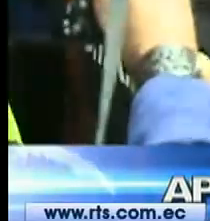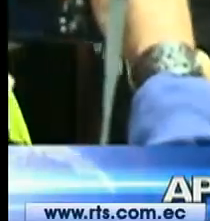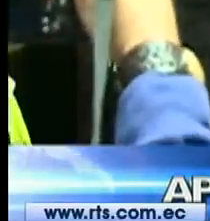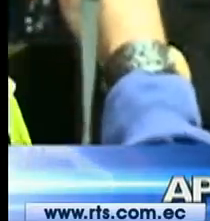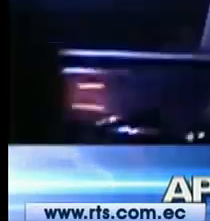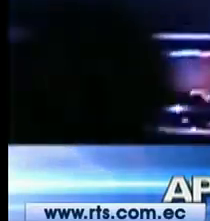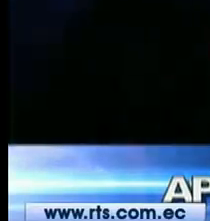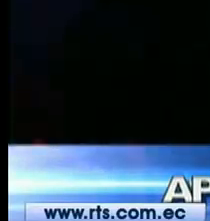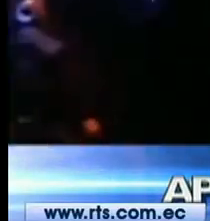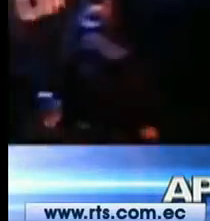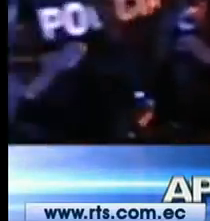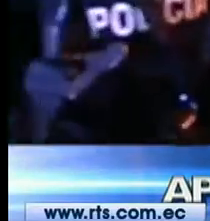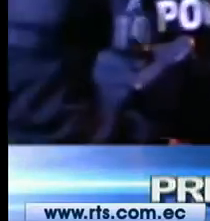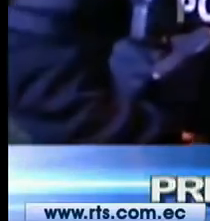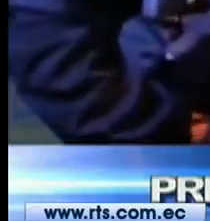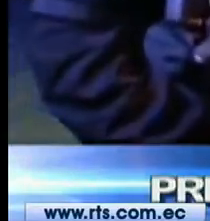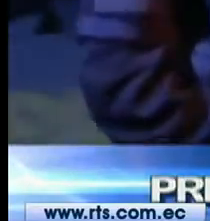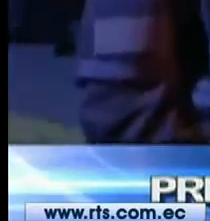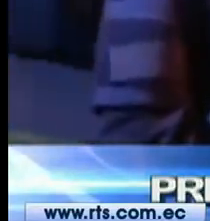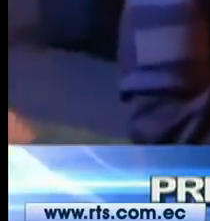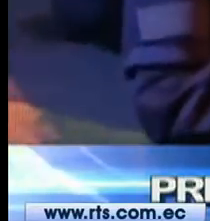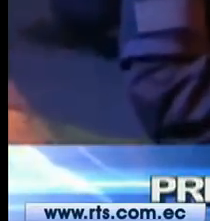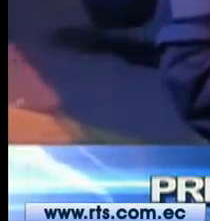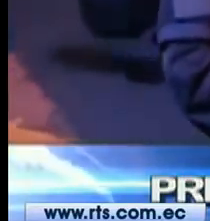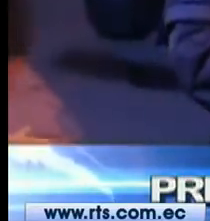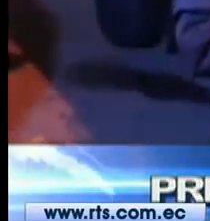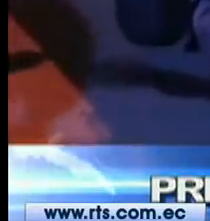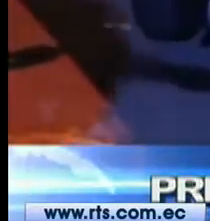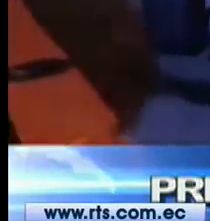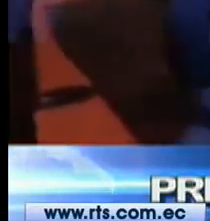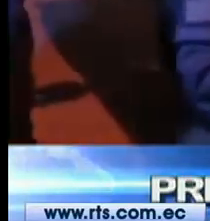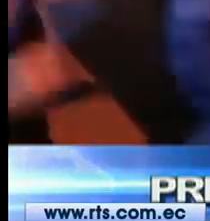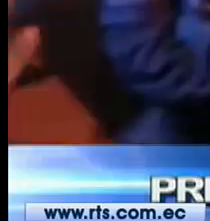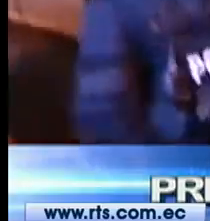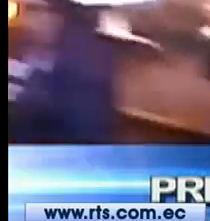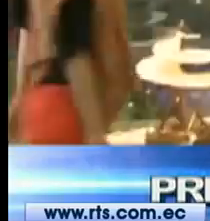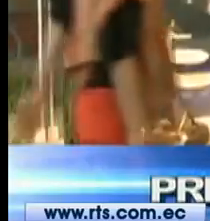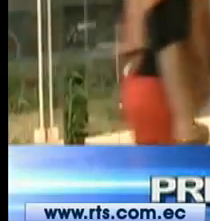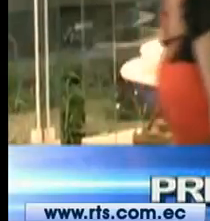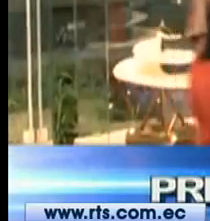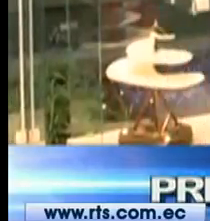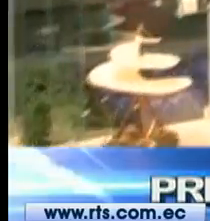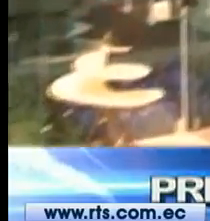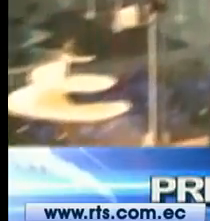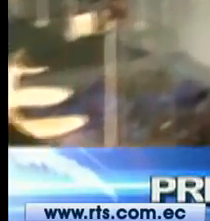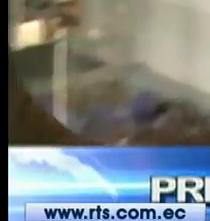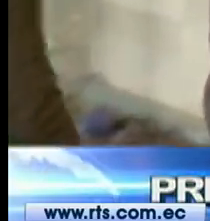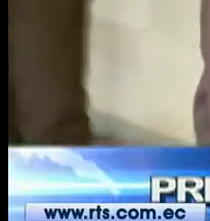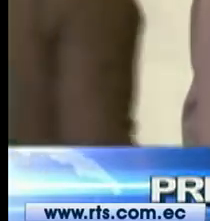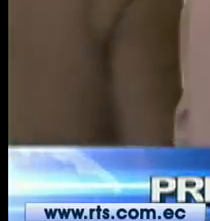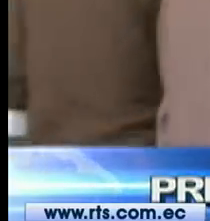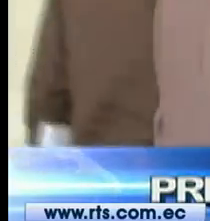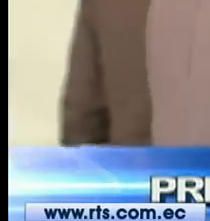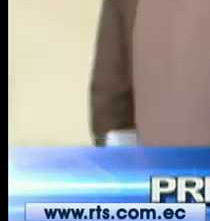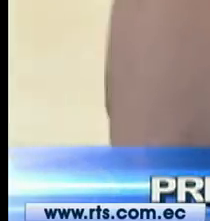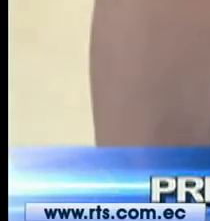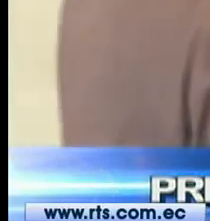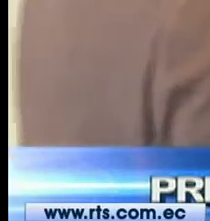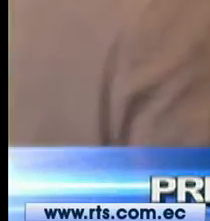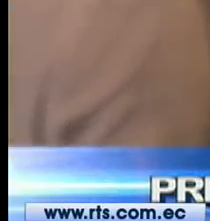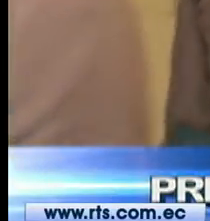vicepresidente Jorge Glass, mientras varios asambleístas presentaron recursos en contra de al menos